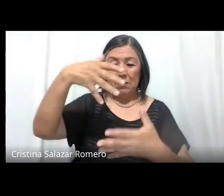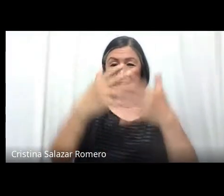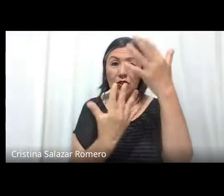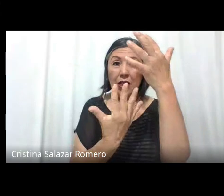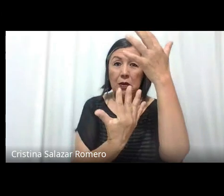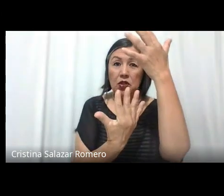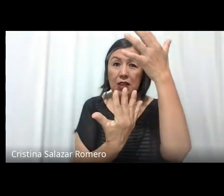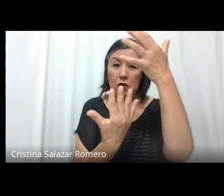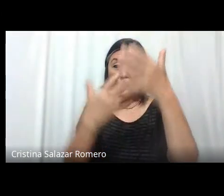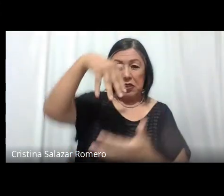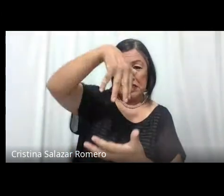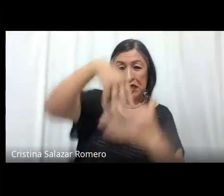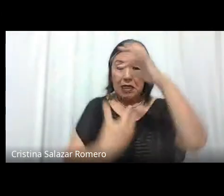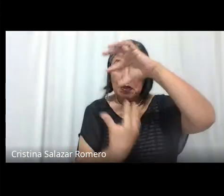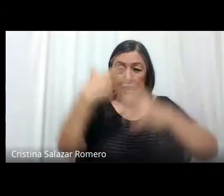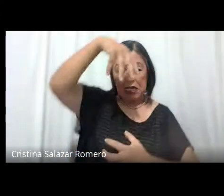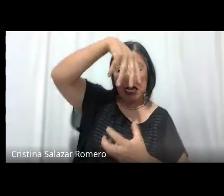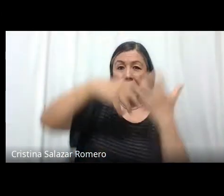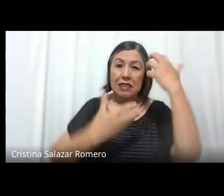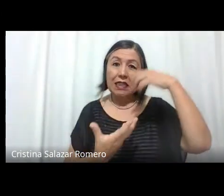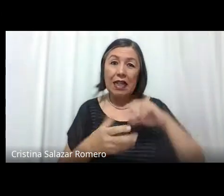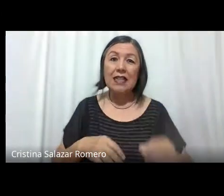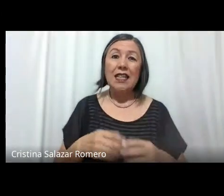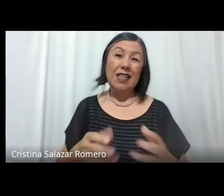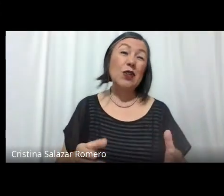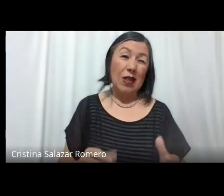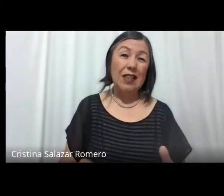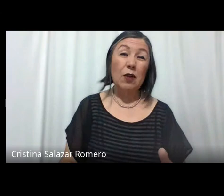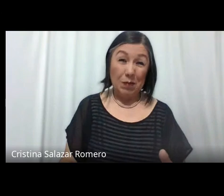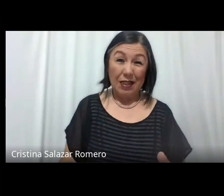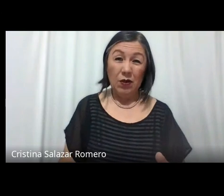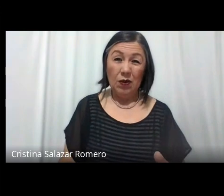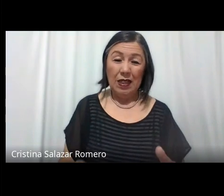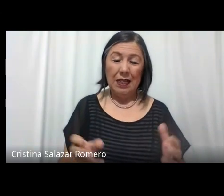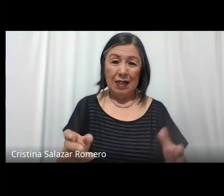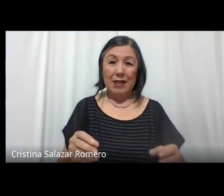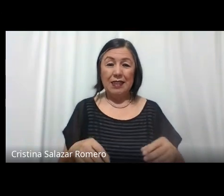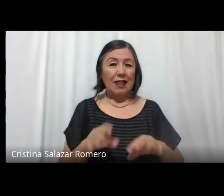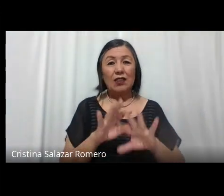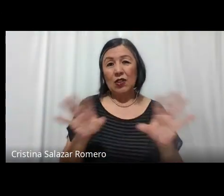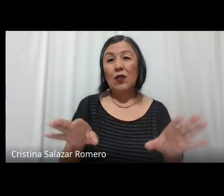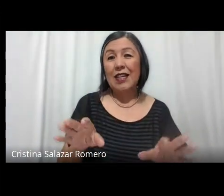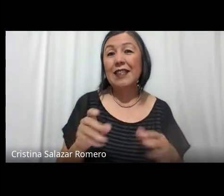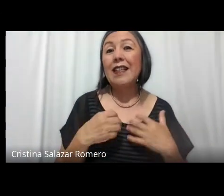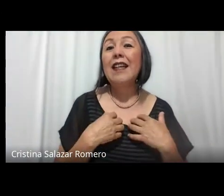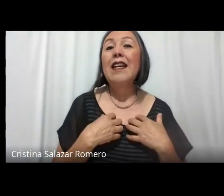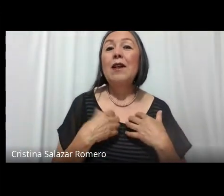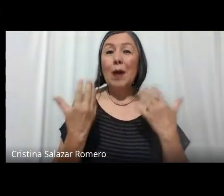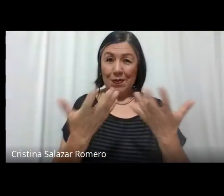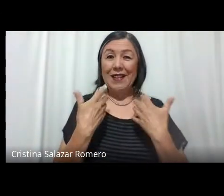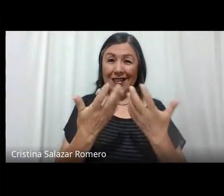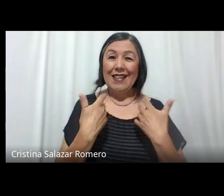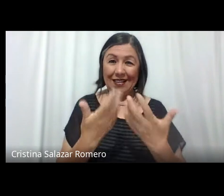De repente no sabemos si el movimiento es hacia arriba, hacia adelante, hacia atrás, y eso hace complejo el aprendizaje. Entonces, lo ideal es que